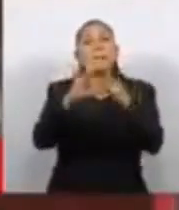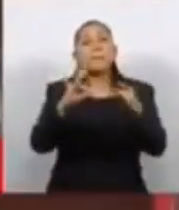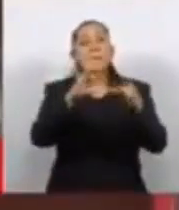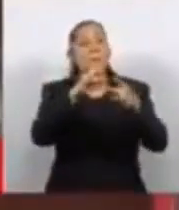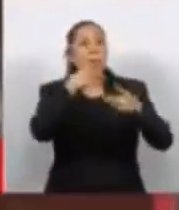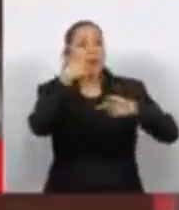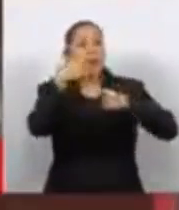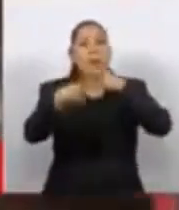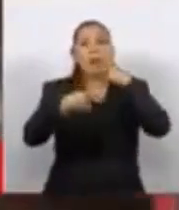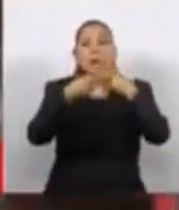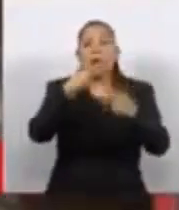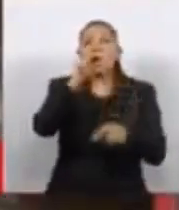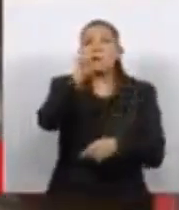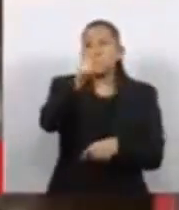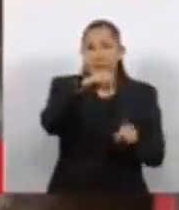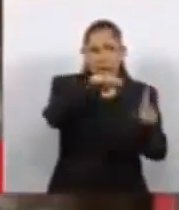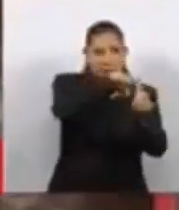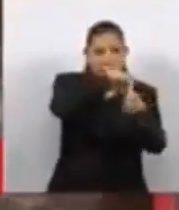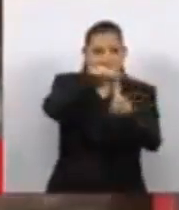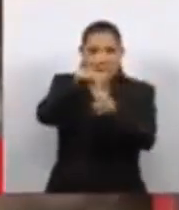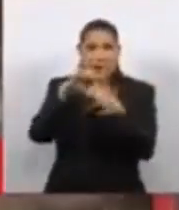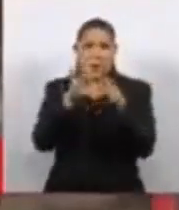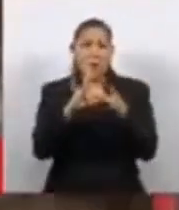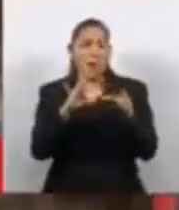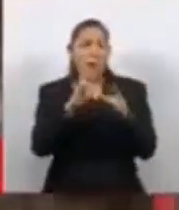de fondo que exige el país.